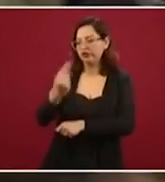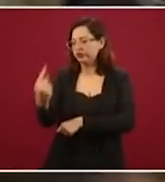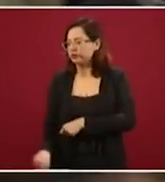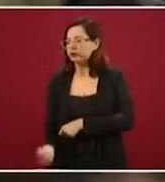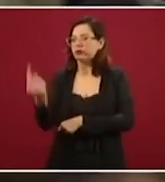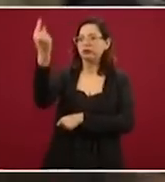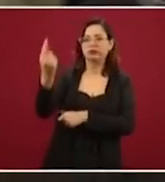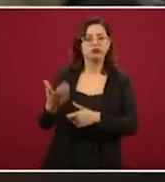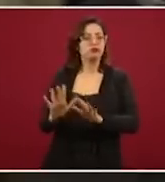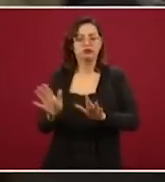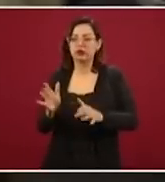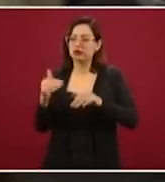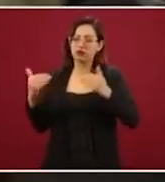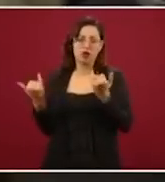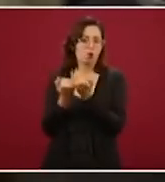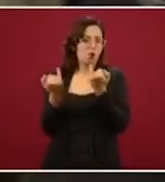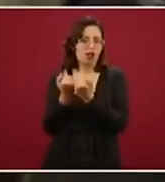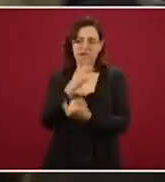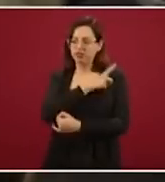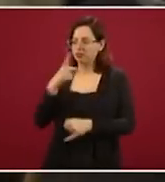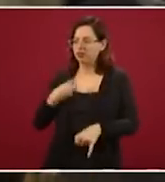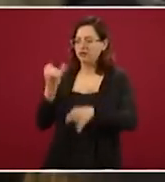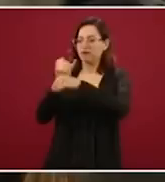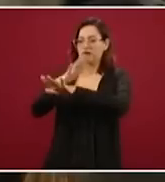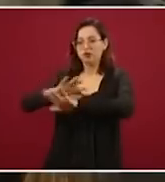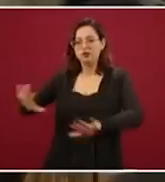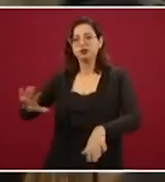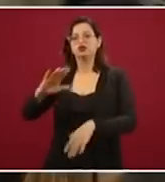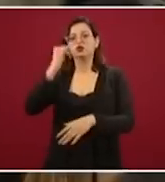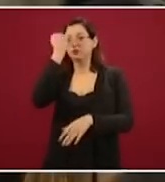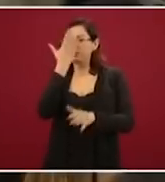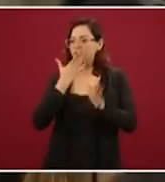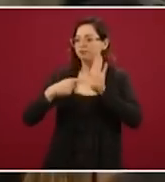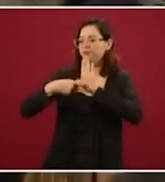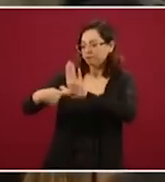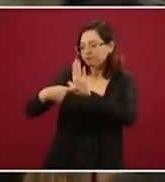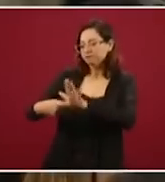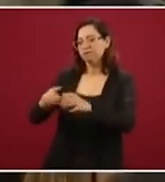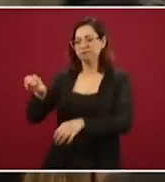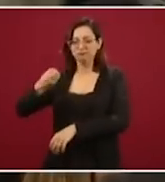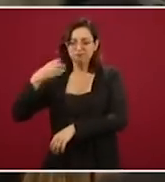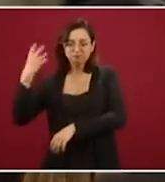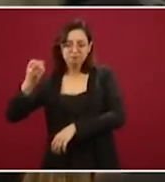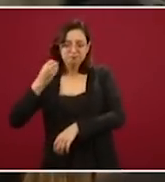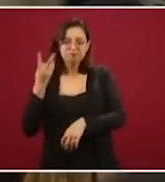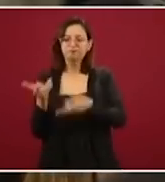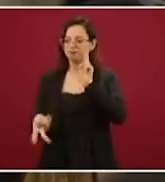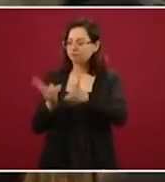edad, para poder transmitir imágenes, conciencia, pláticas,